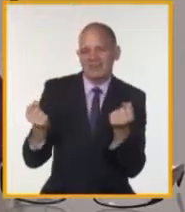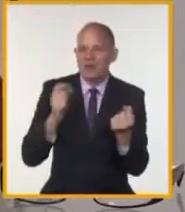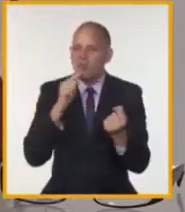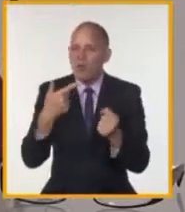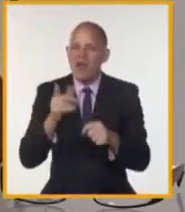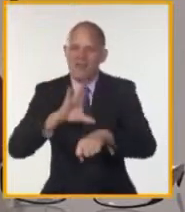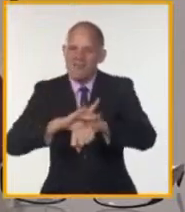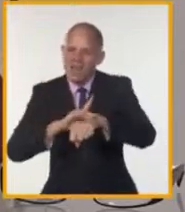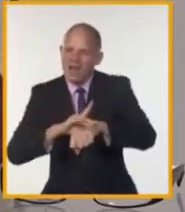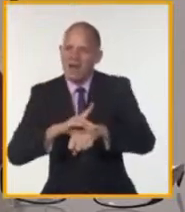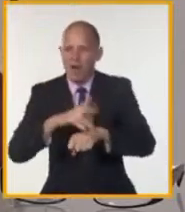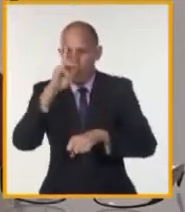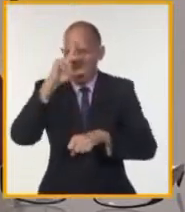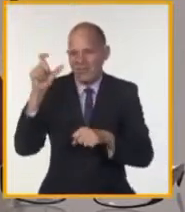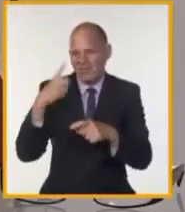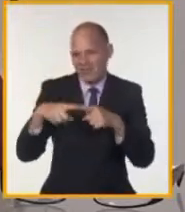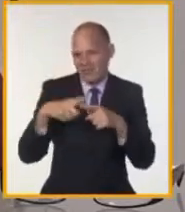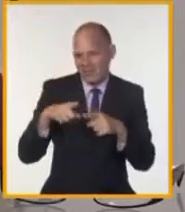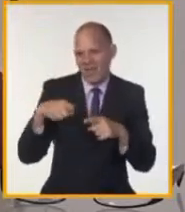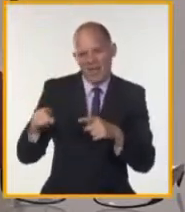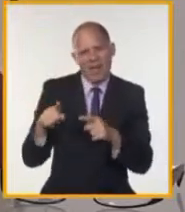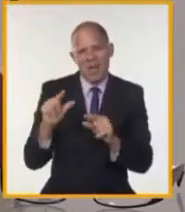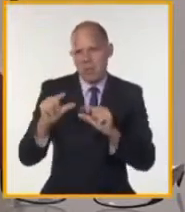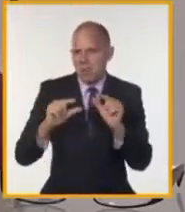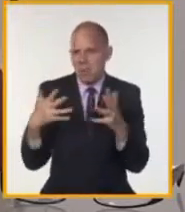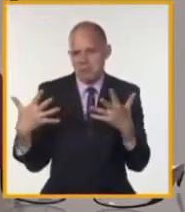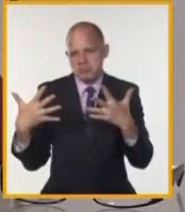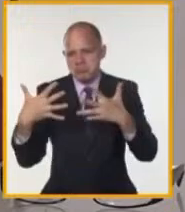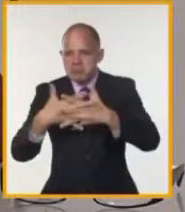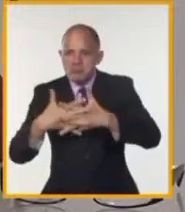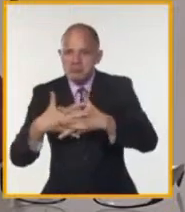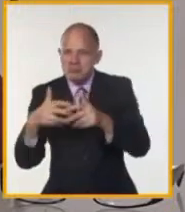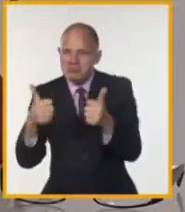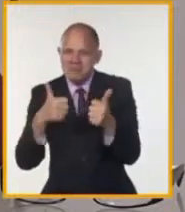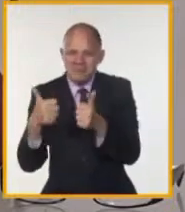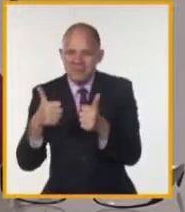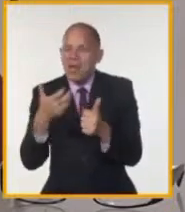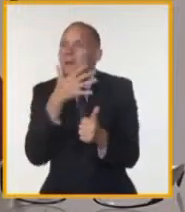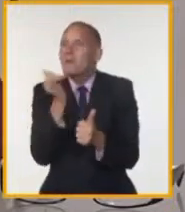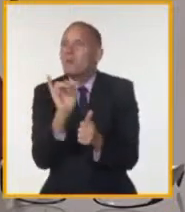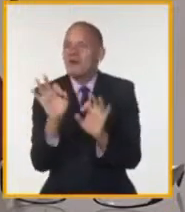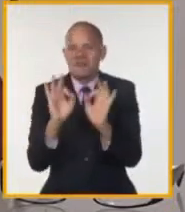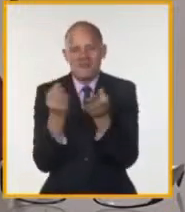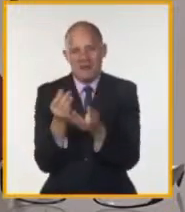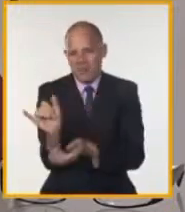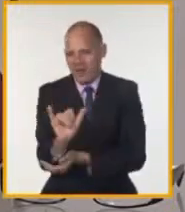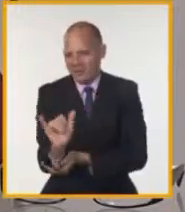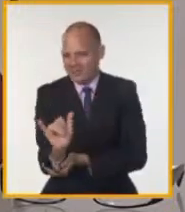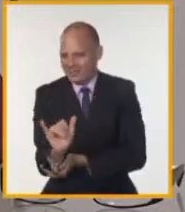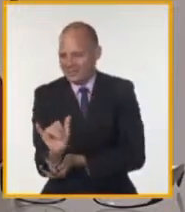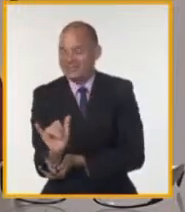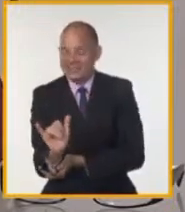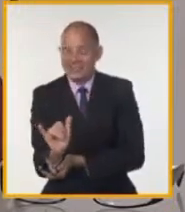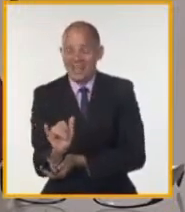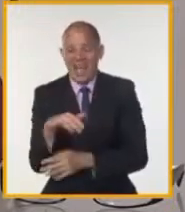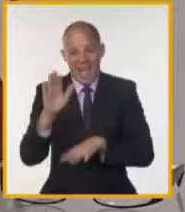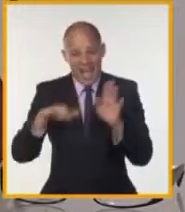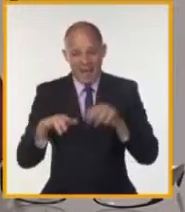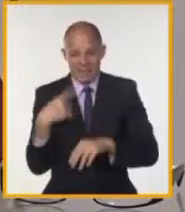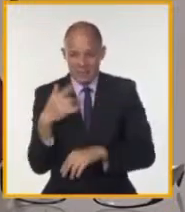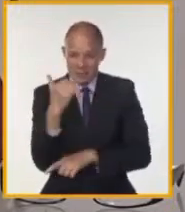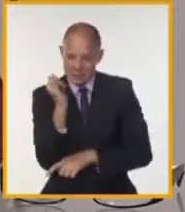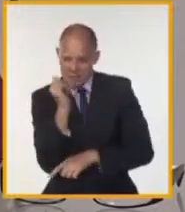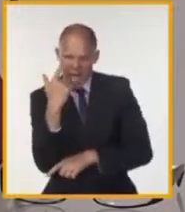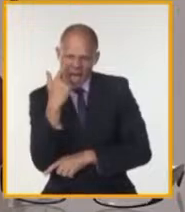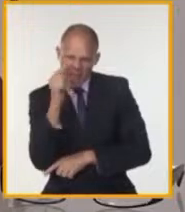pacientes, ya se crean como familia. Eso ya hay una hermandad. Nosotros se ha puesto en historias de vida en el